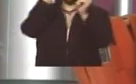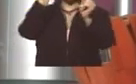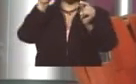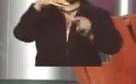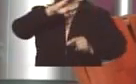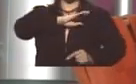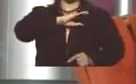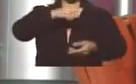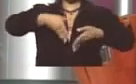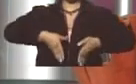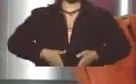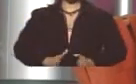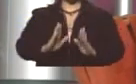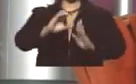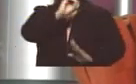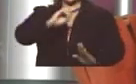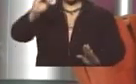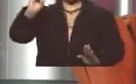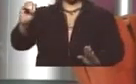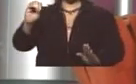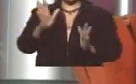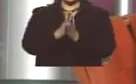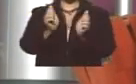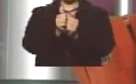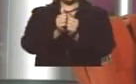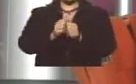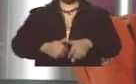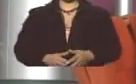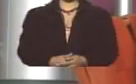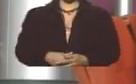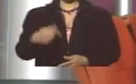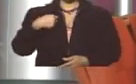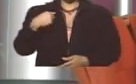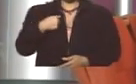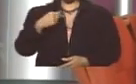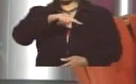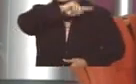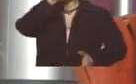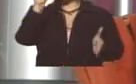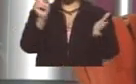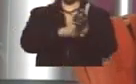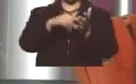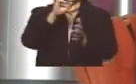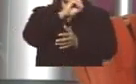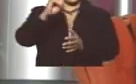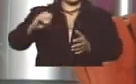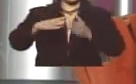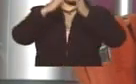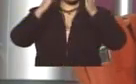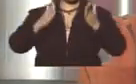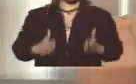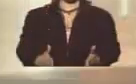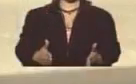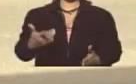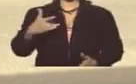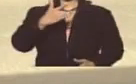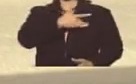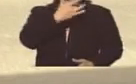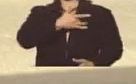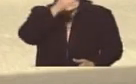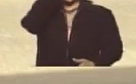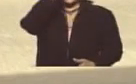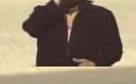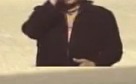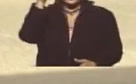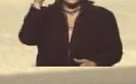específico por la región que me vio nacer, que es Barcelona, Estado Anzoátegui. Yo soy una oriental completa. Así es, y así nos los hace